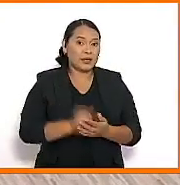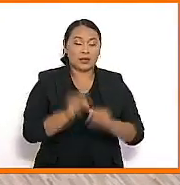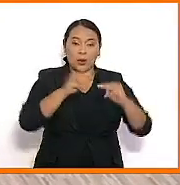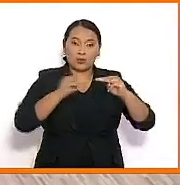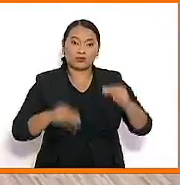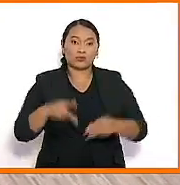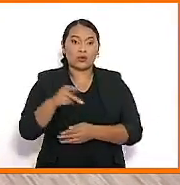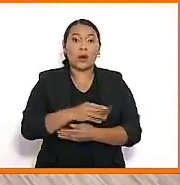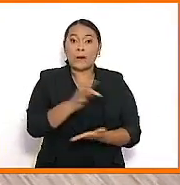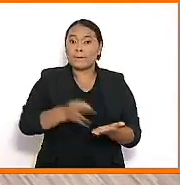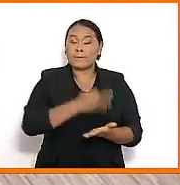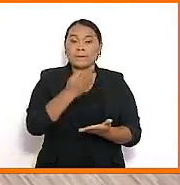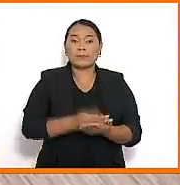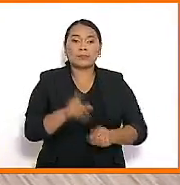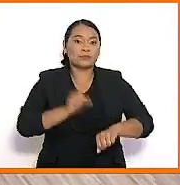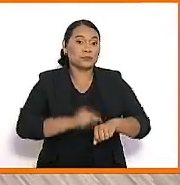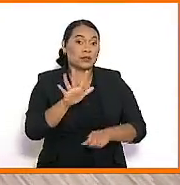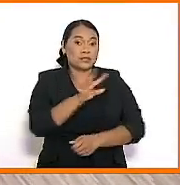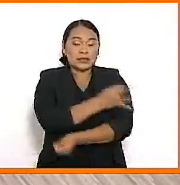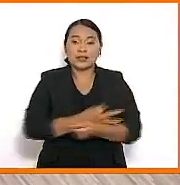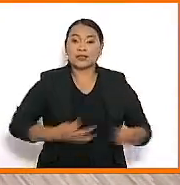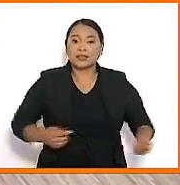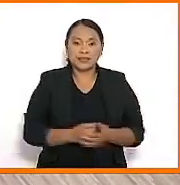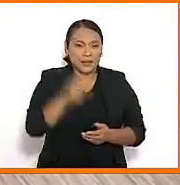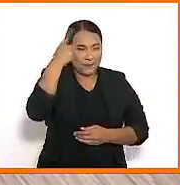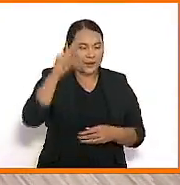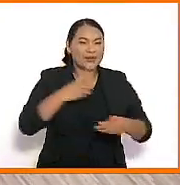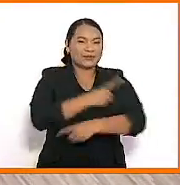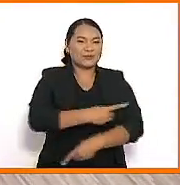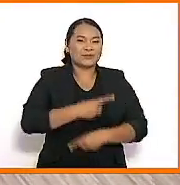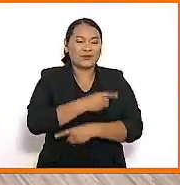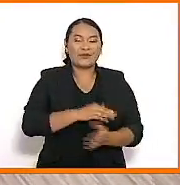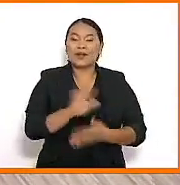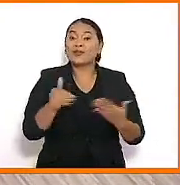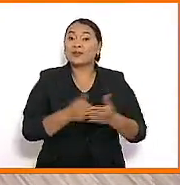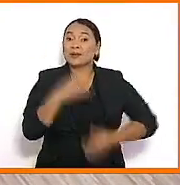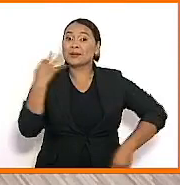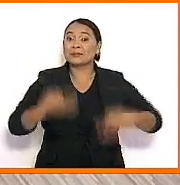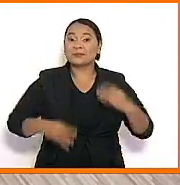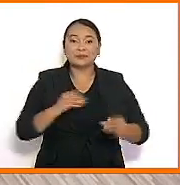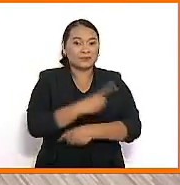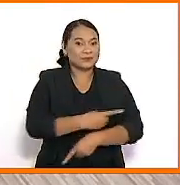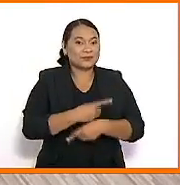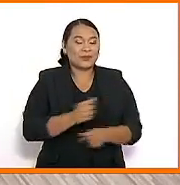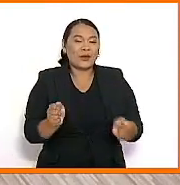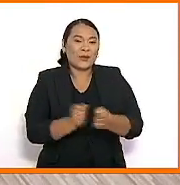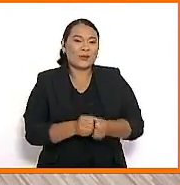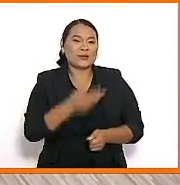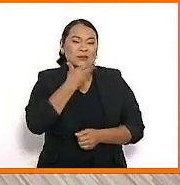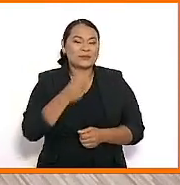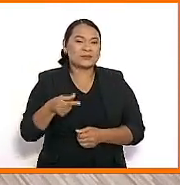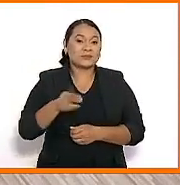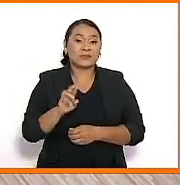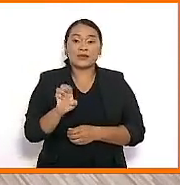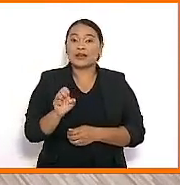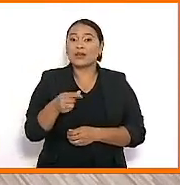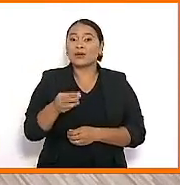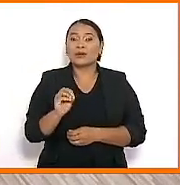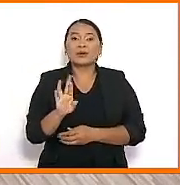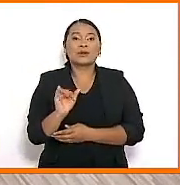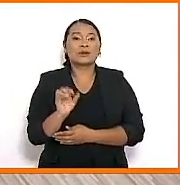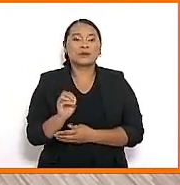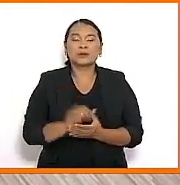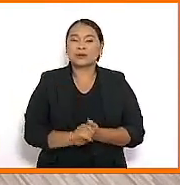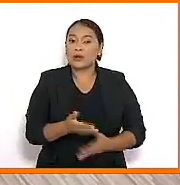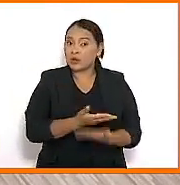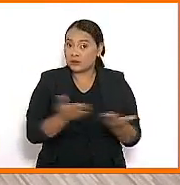a partir de las 5 de la tarde para disfrutar de toda la alegría y diversión que te llevamos junto a Gregorio Pernilla. Y no solo eso, Francini, y es que querido jugador,